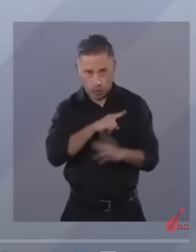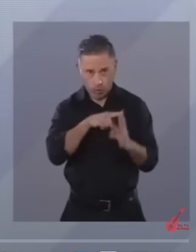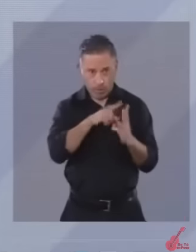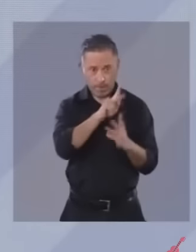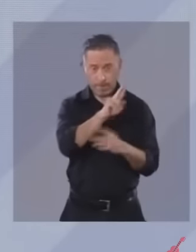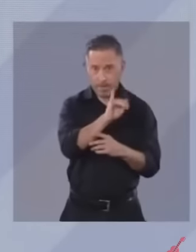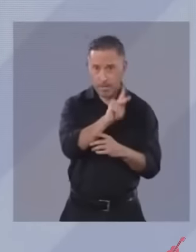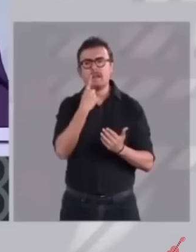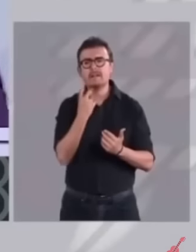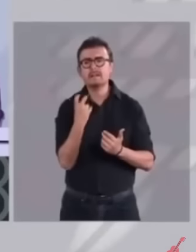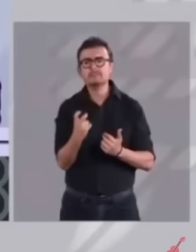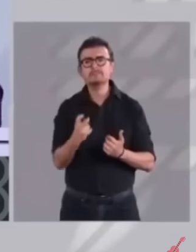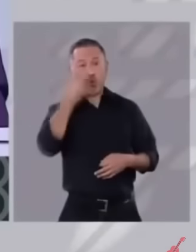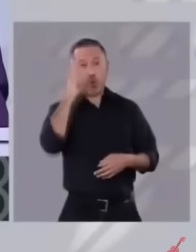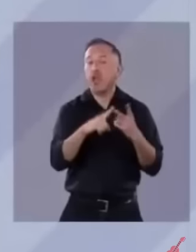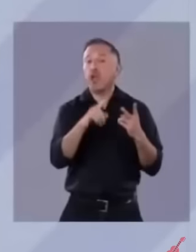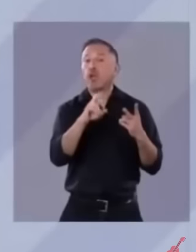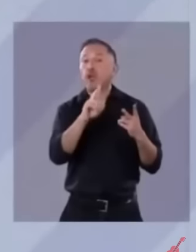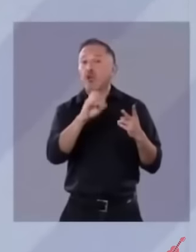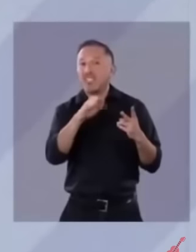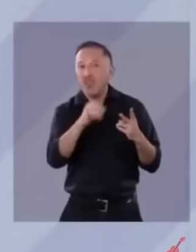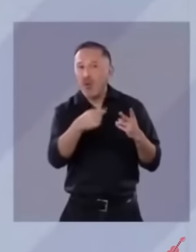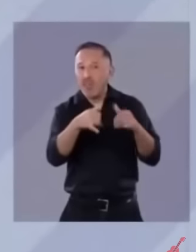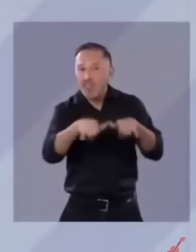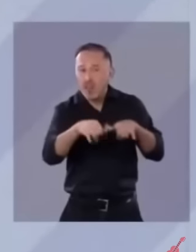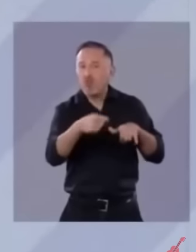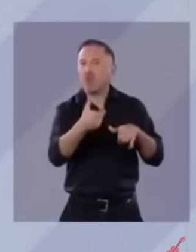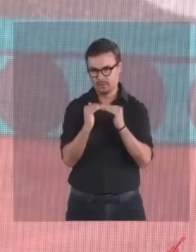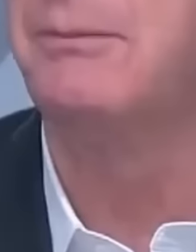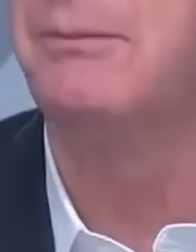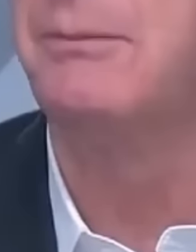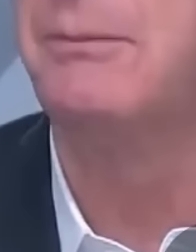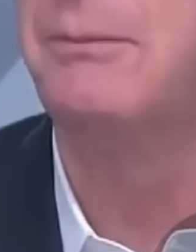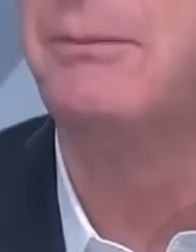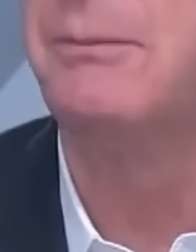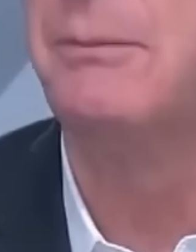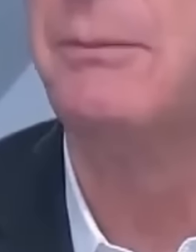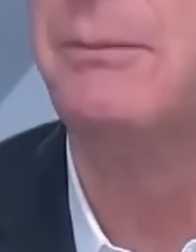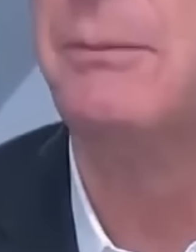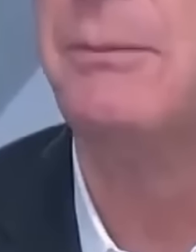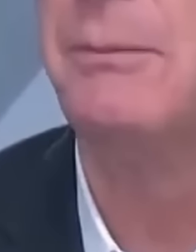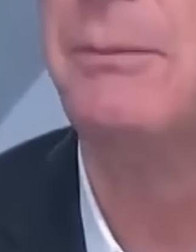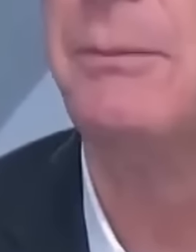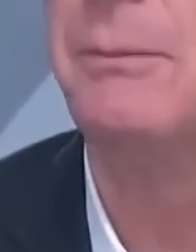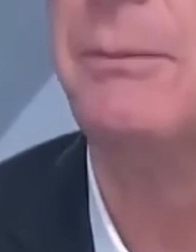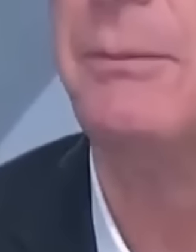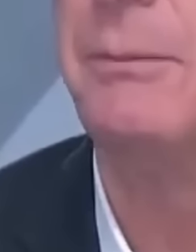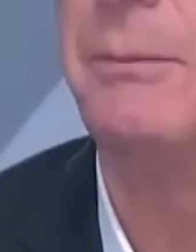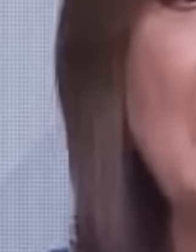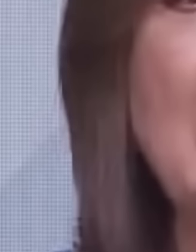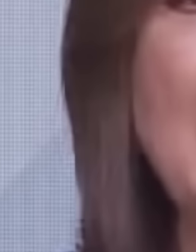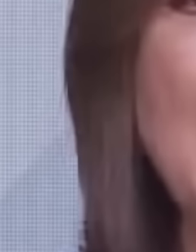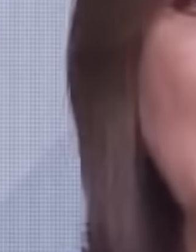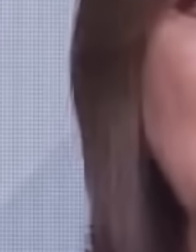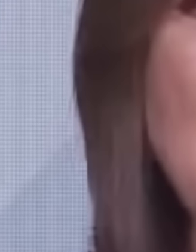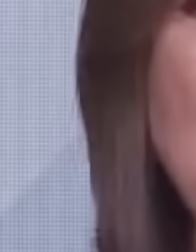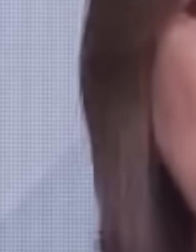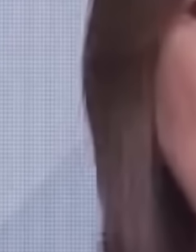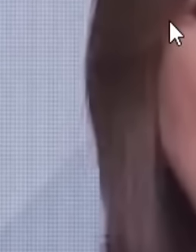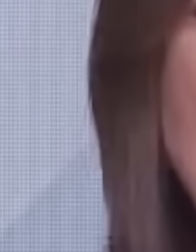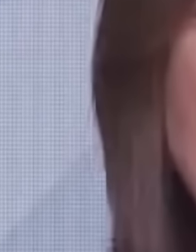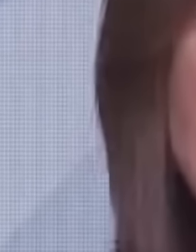acostar con todos. Si no votan por mí, los aplastaré con mi trasero. Amigo, de todo un puble tiene